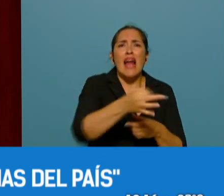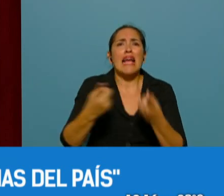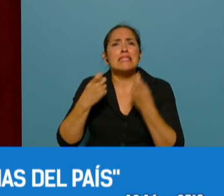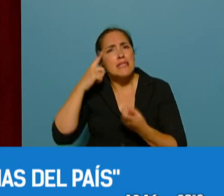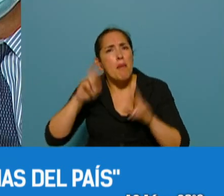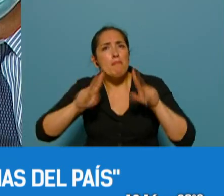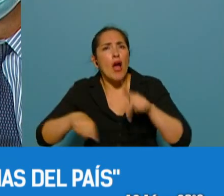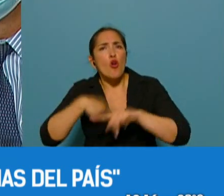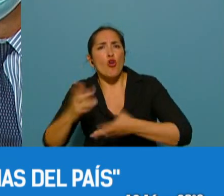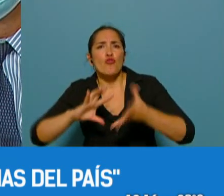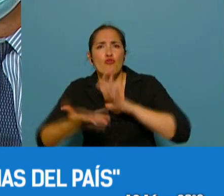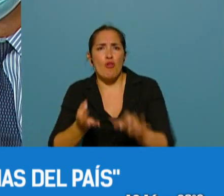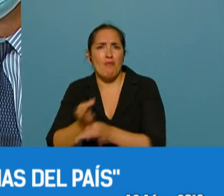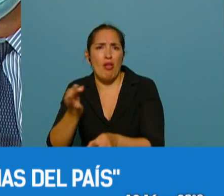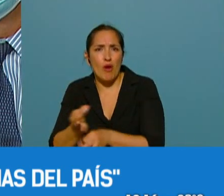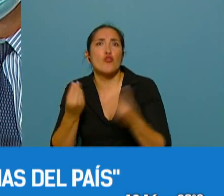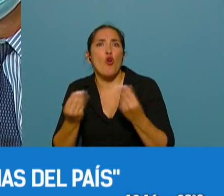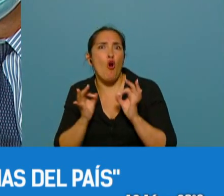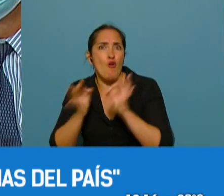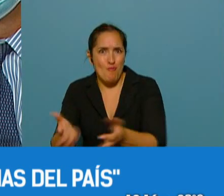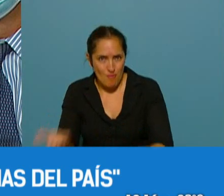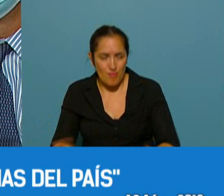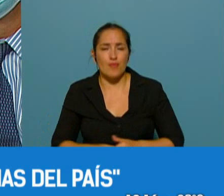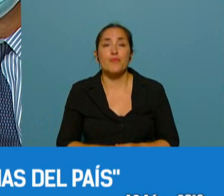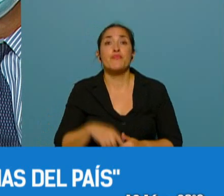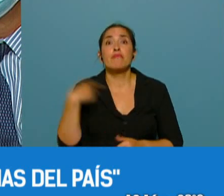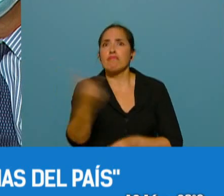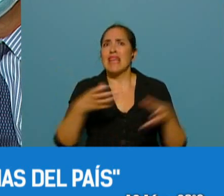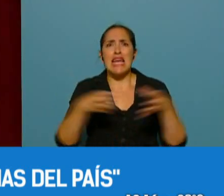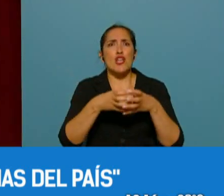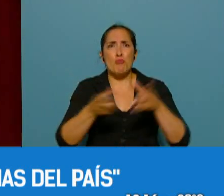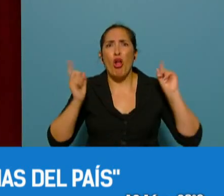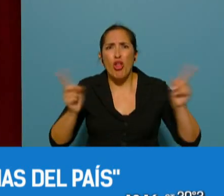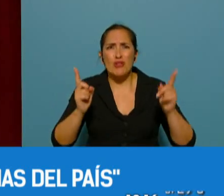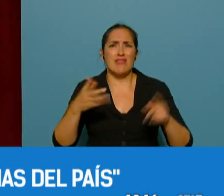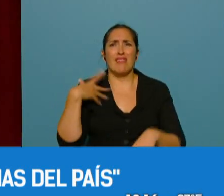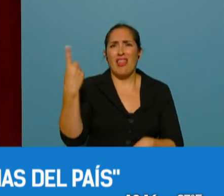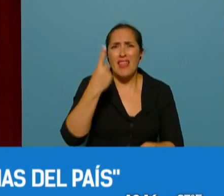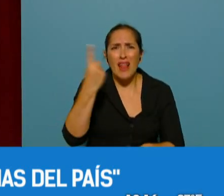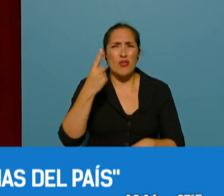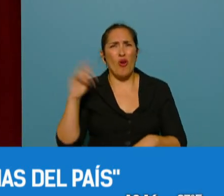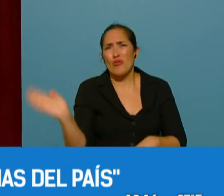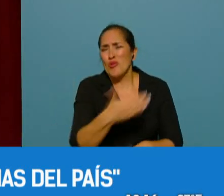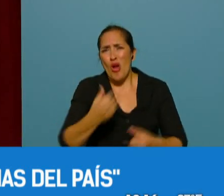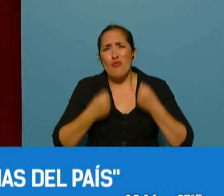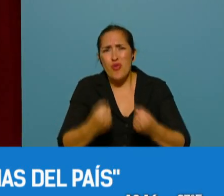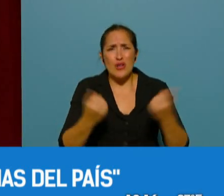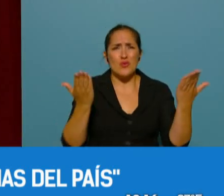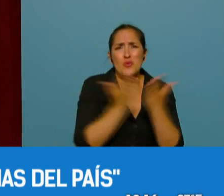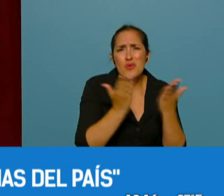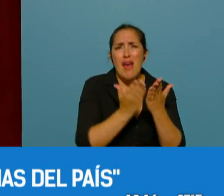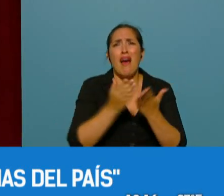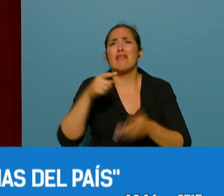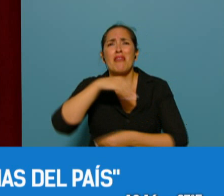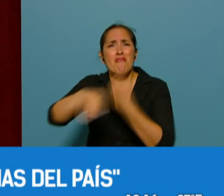otras opciones. Así, el compromiso de los equipos docentes y directivos, el esfuerzo de estudiantes y la